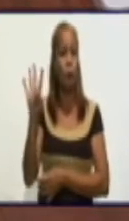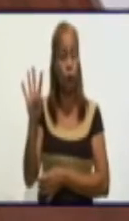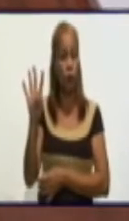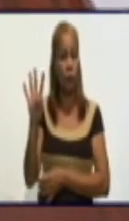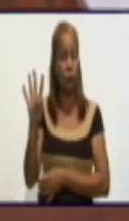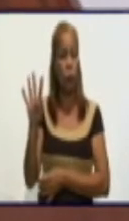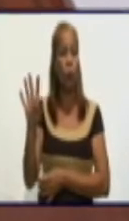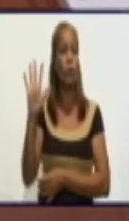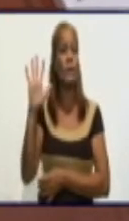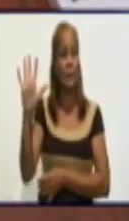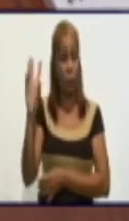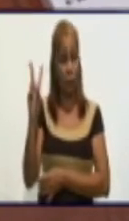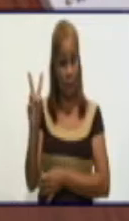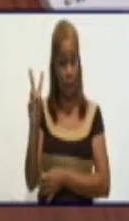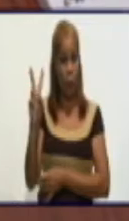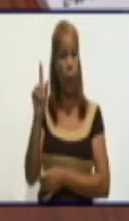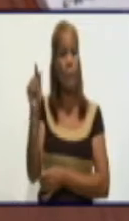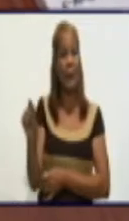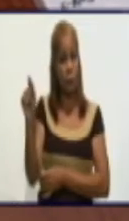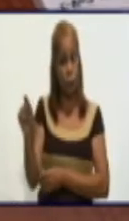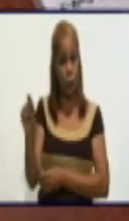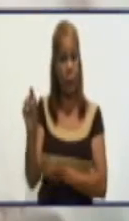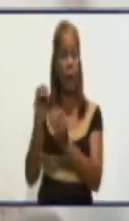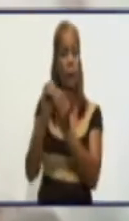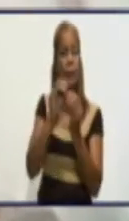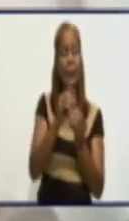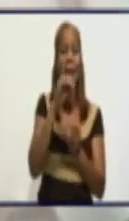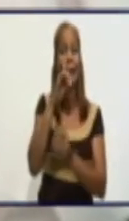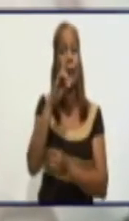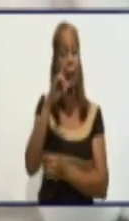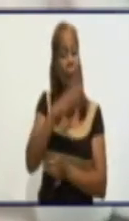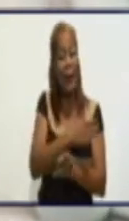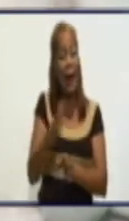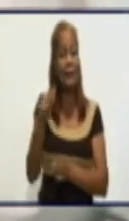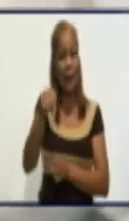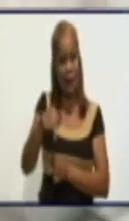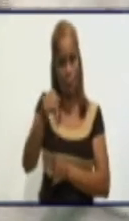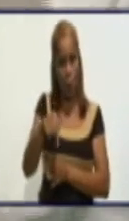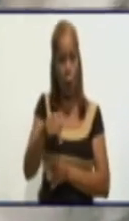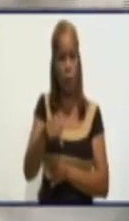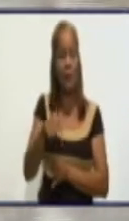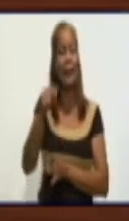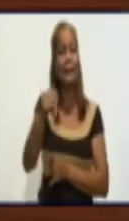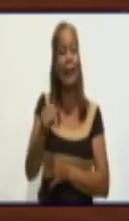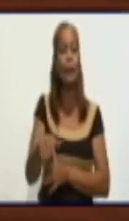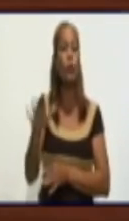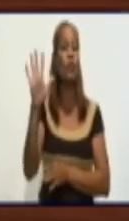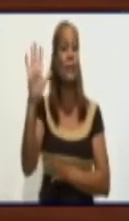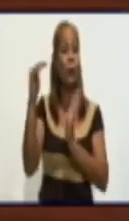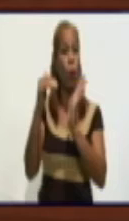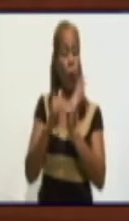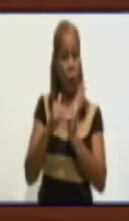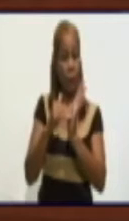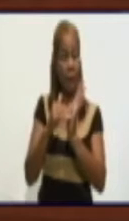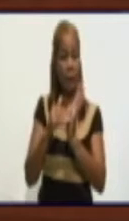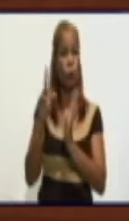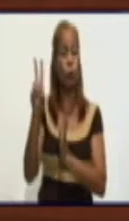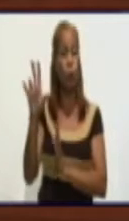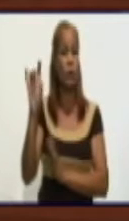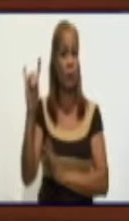personas que han sido confirmada la cob desde noviembre hasta la fecha de ellos 5.199 autóctonos